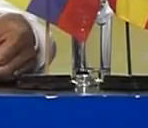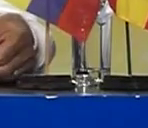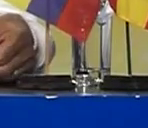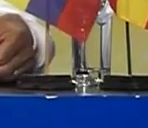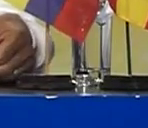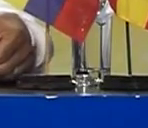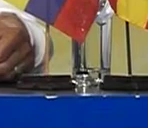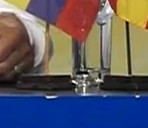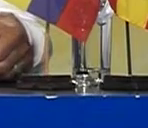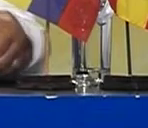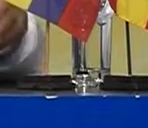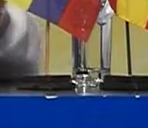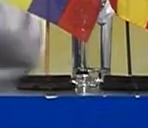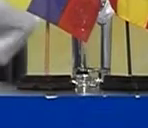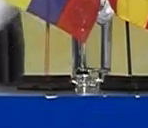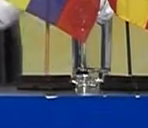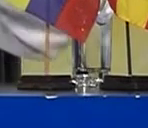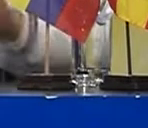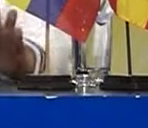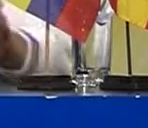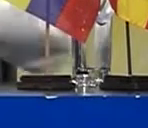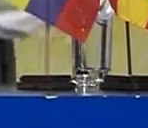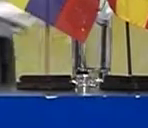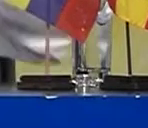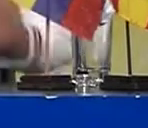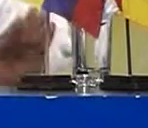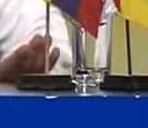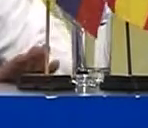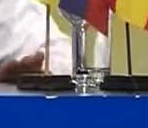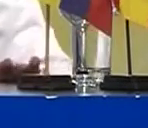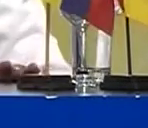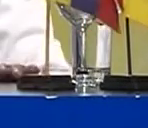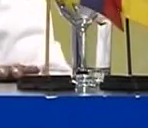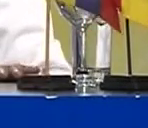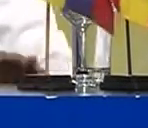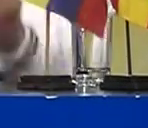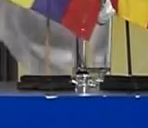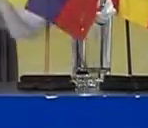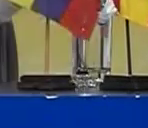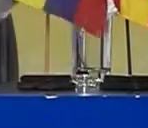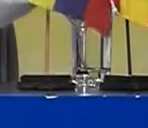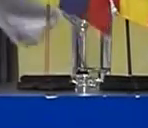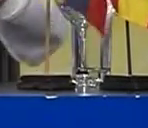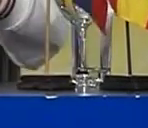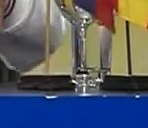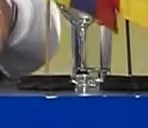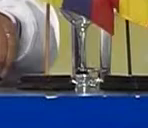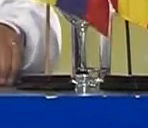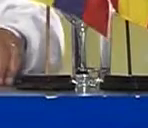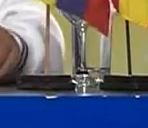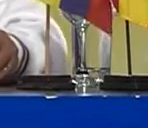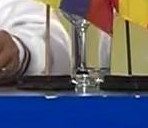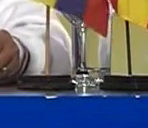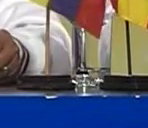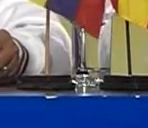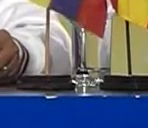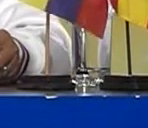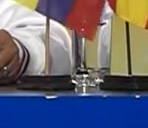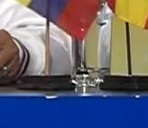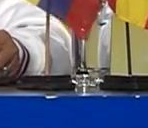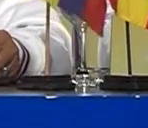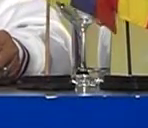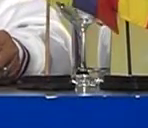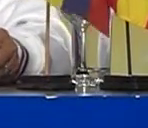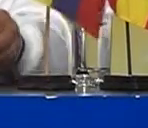con sus amigos. Aquello es una gozadera durante todo el día. Y los que se casan en nuestro